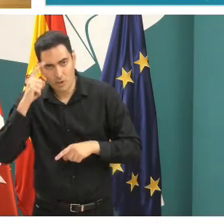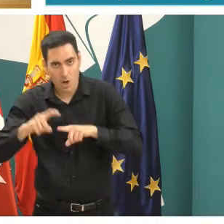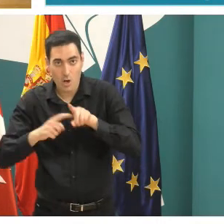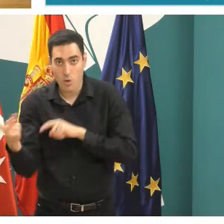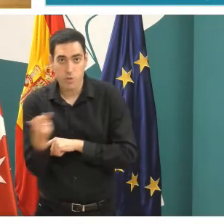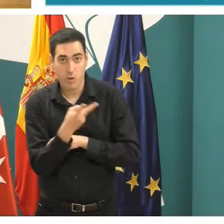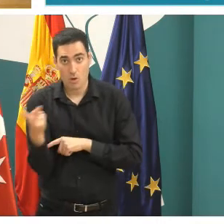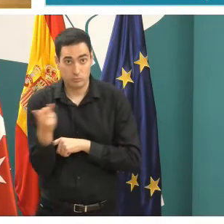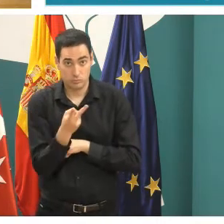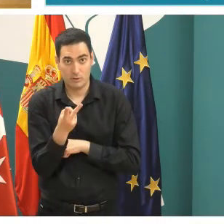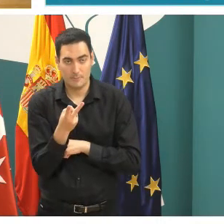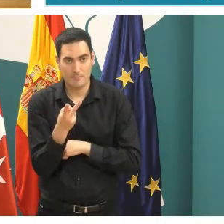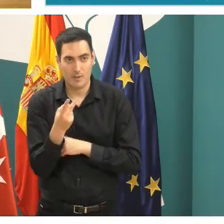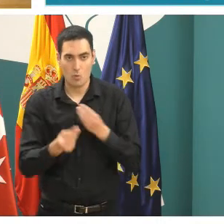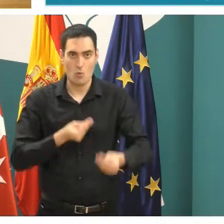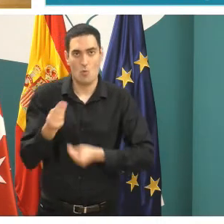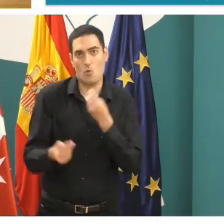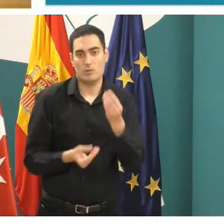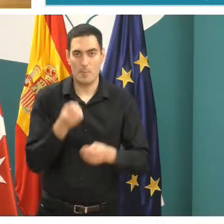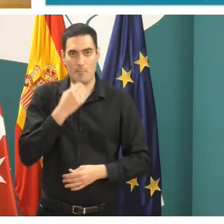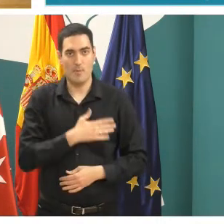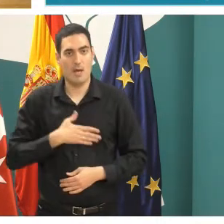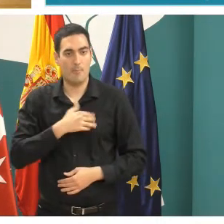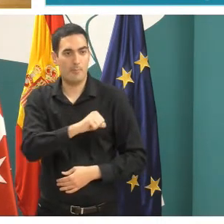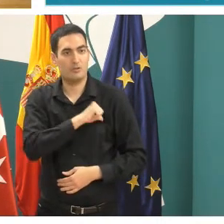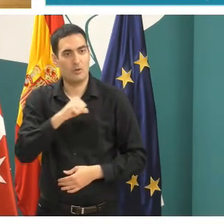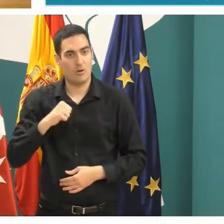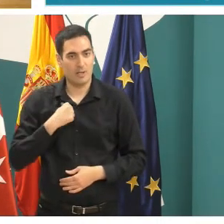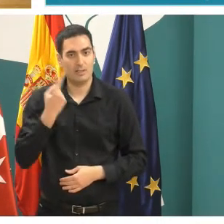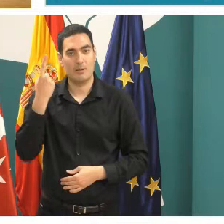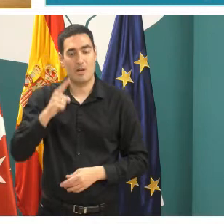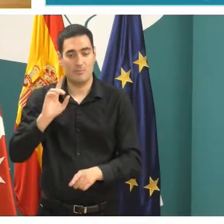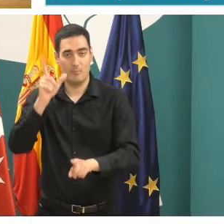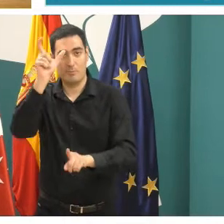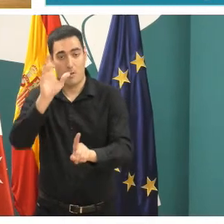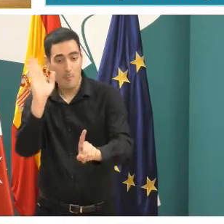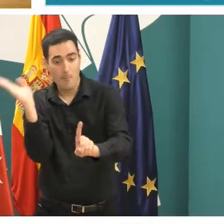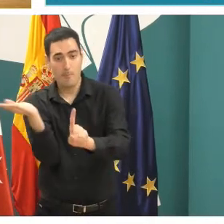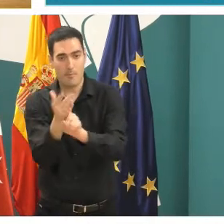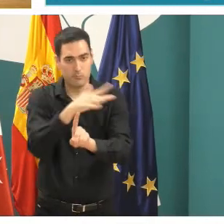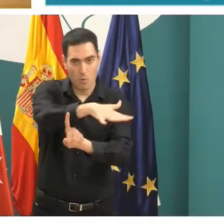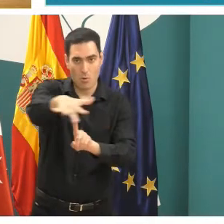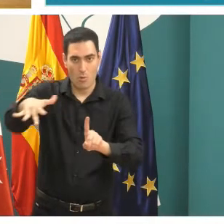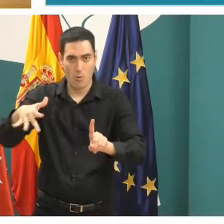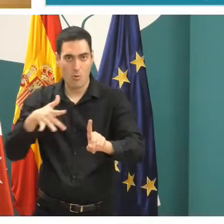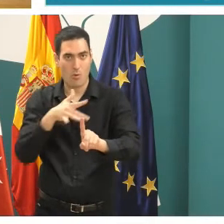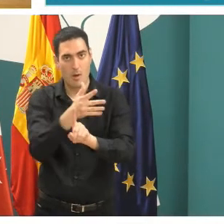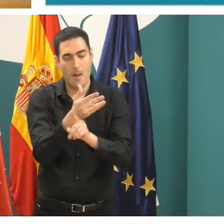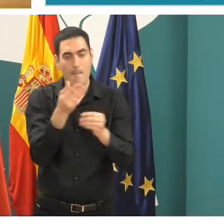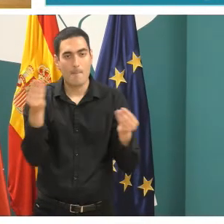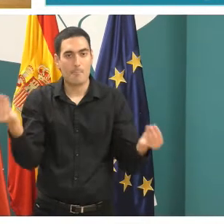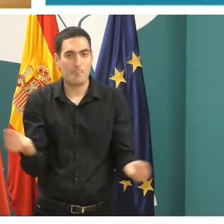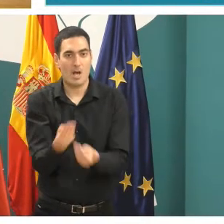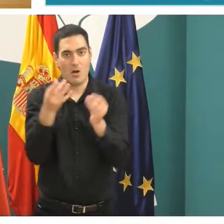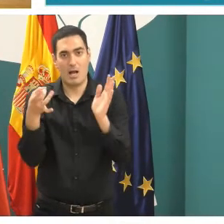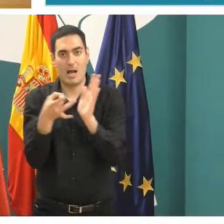pues es fundamental para el bienestar personal y del entorno del afectado y de su ambiente, ¿no? Y para la mejora de la